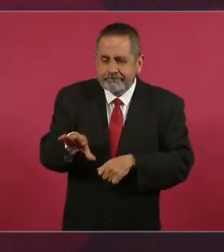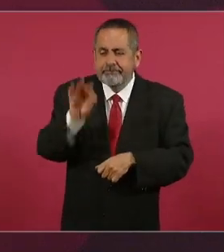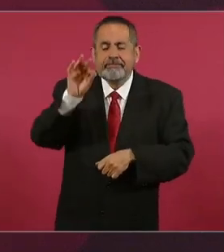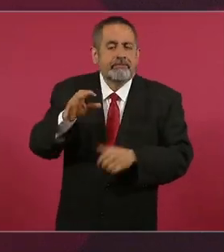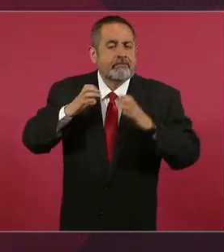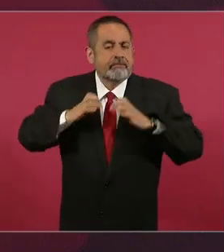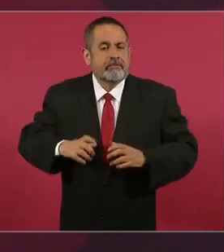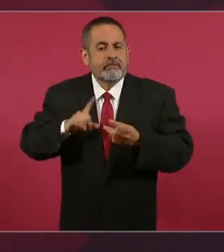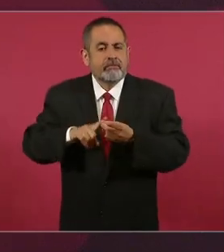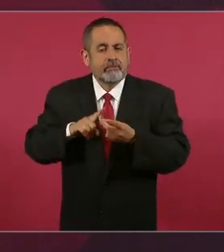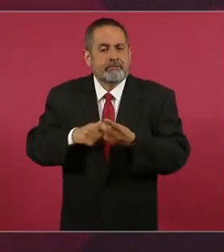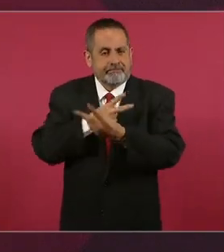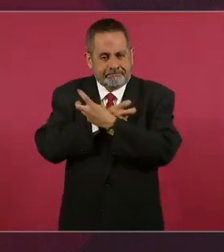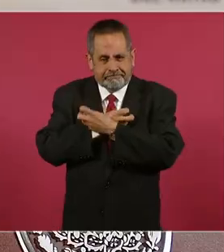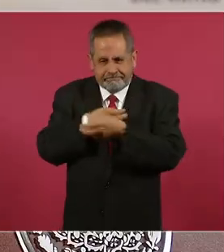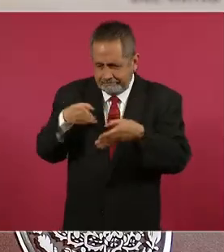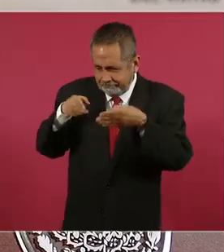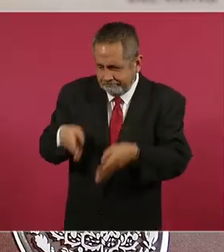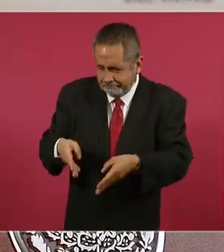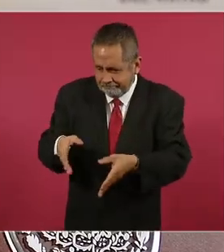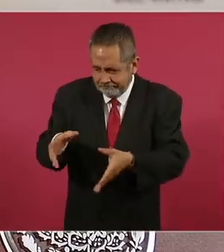restos allá en